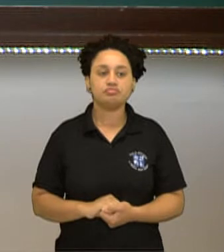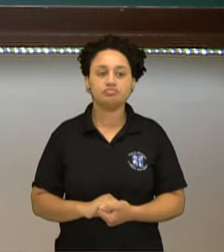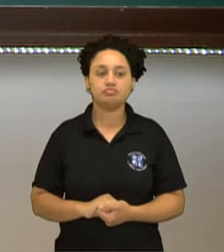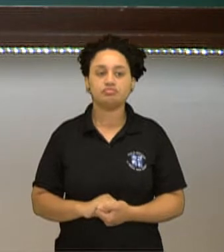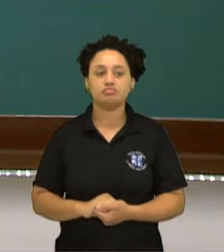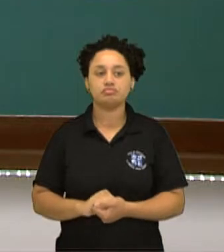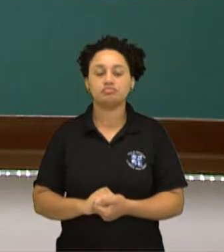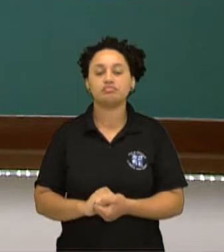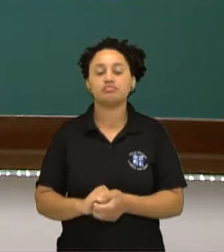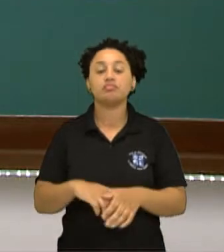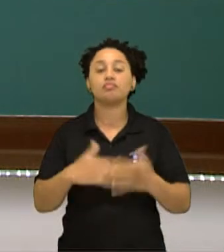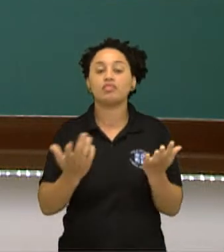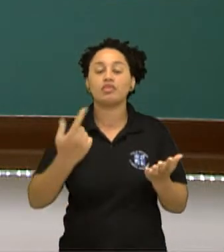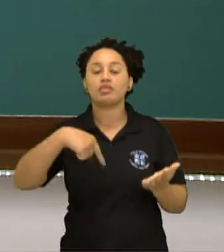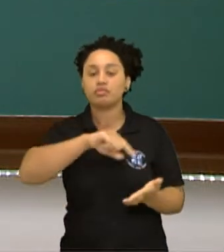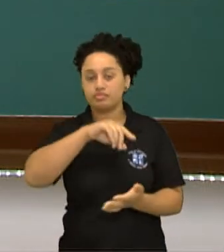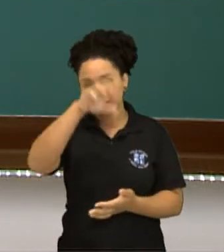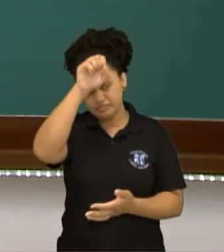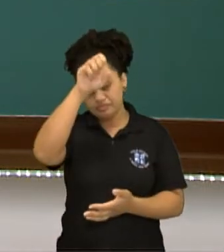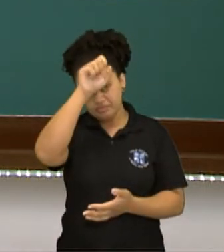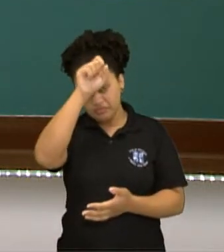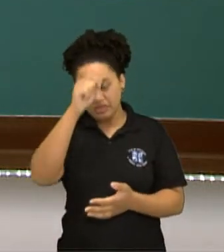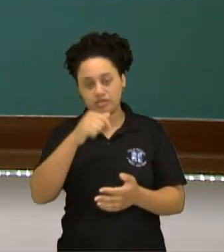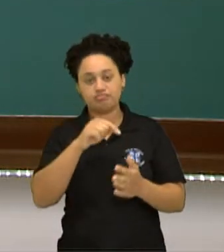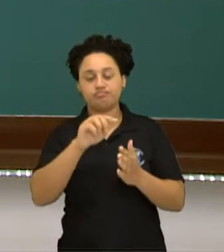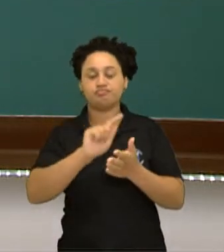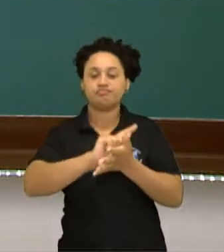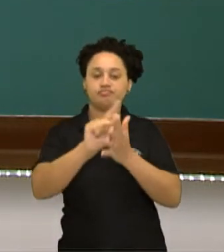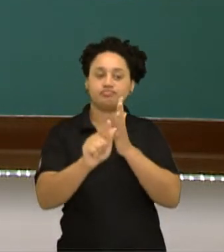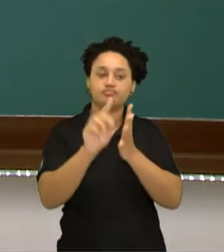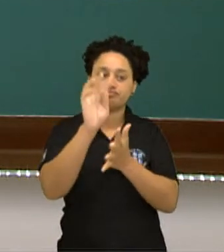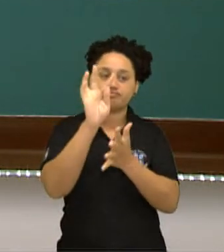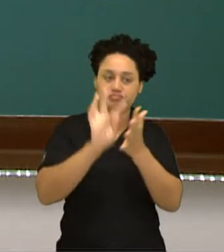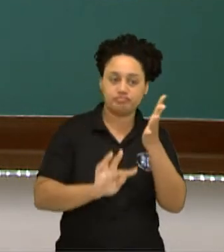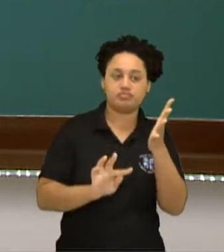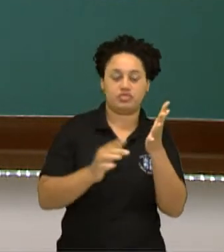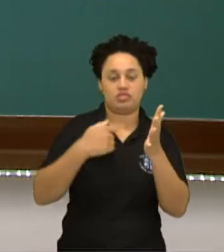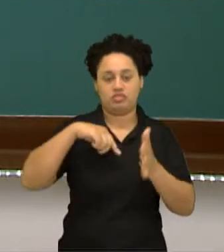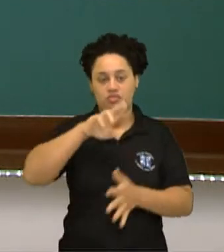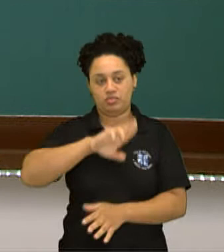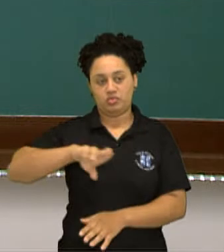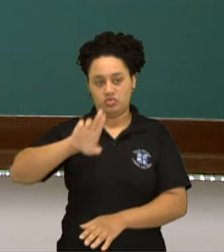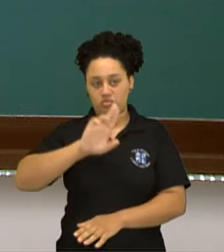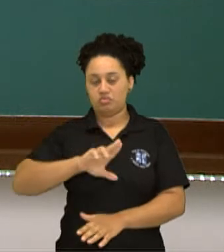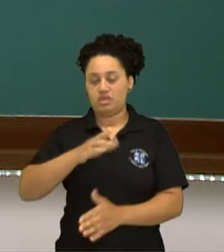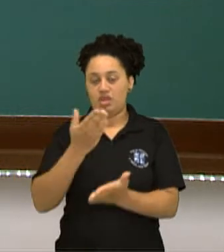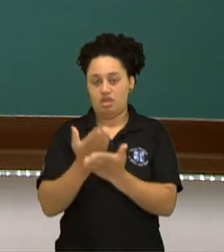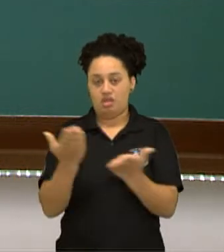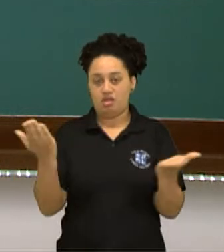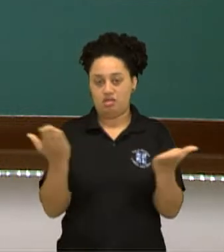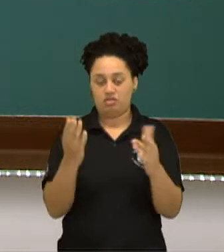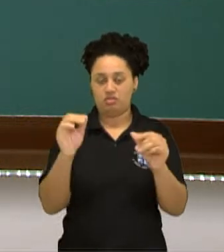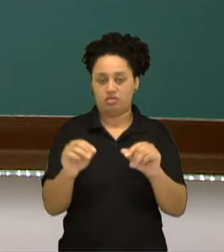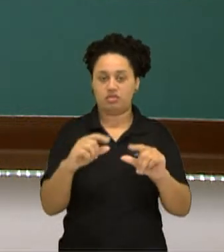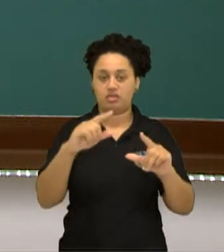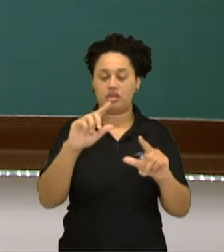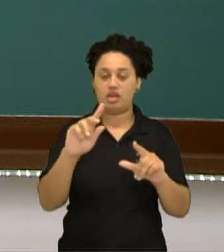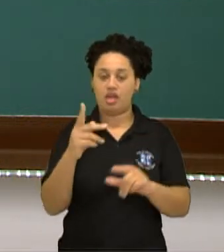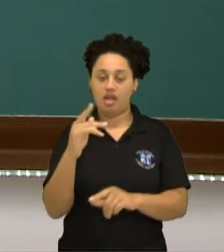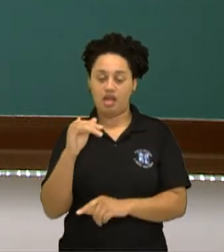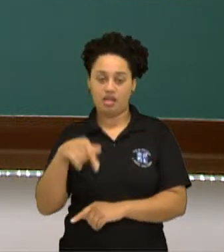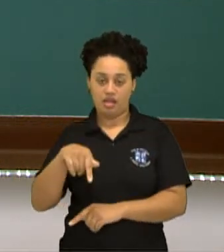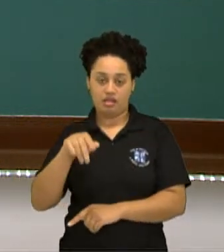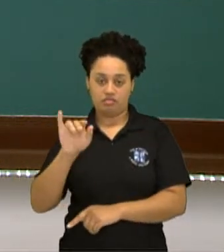¿qué aprenderemos? Los géneros textuales que vamos a utilizar en esta clase son HQ y